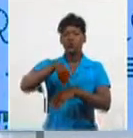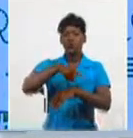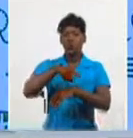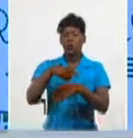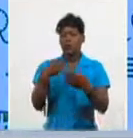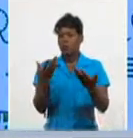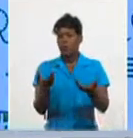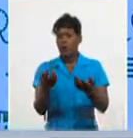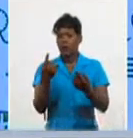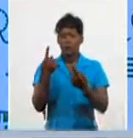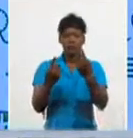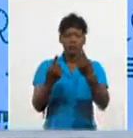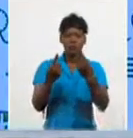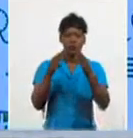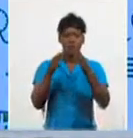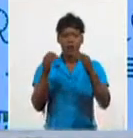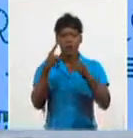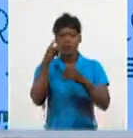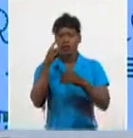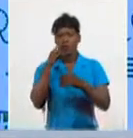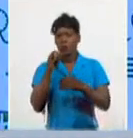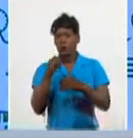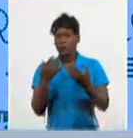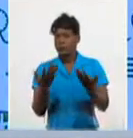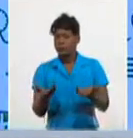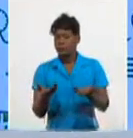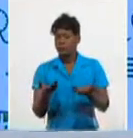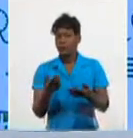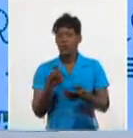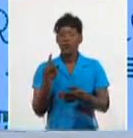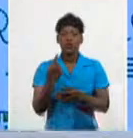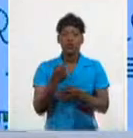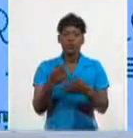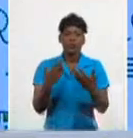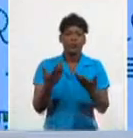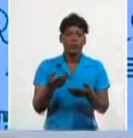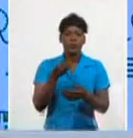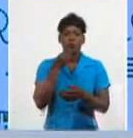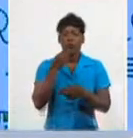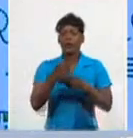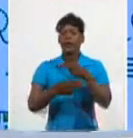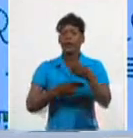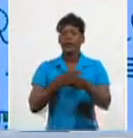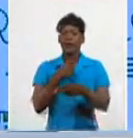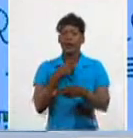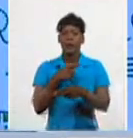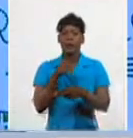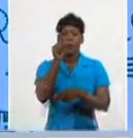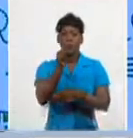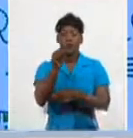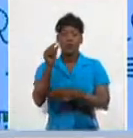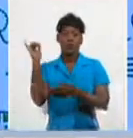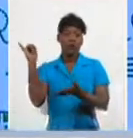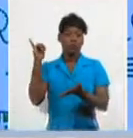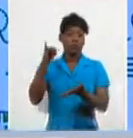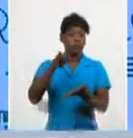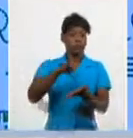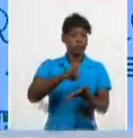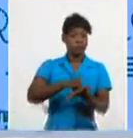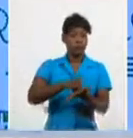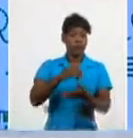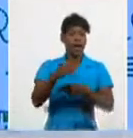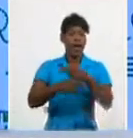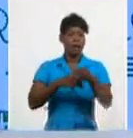La pregunta concreta de este usuario, doctor, sería, ¿esto también se aplica a los viajeros que lleguen del exterior?